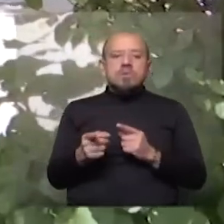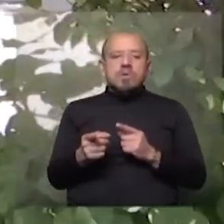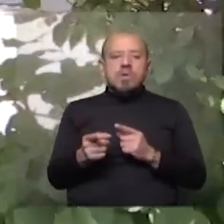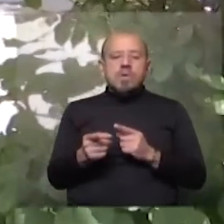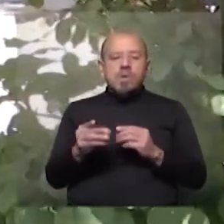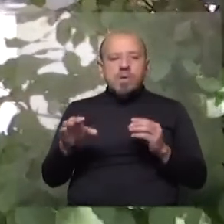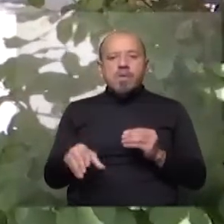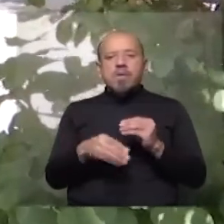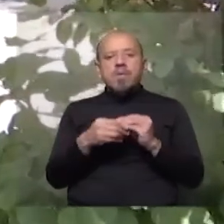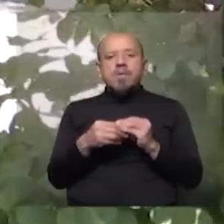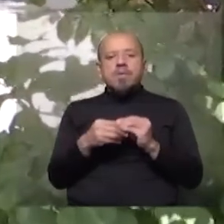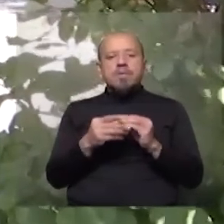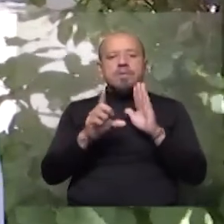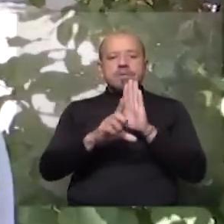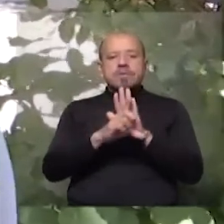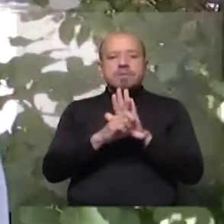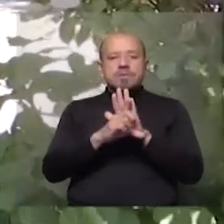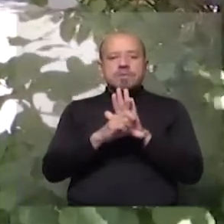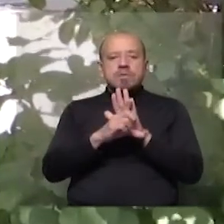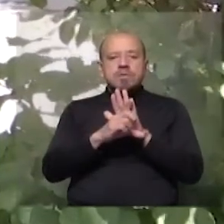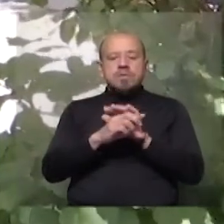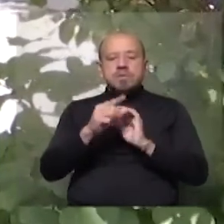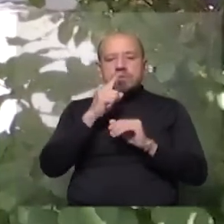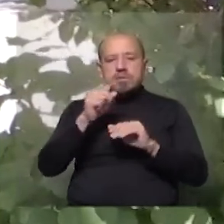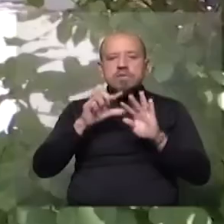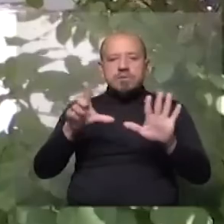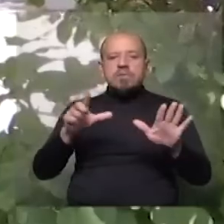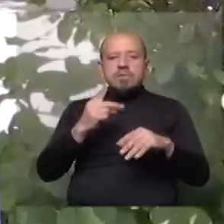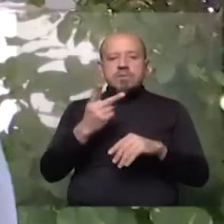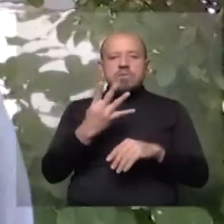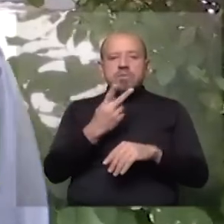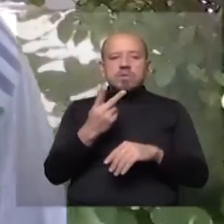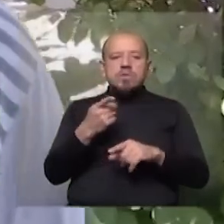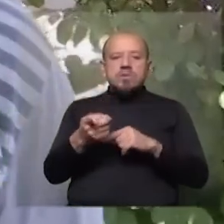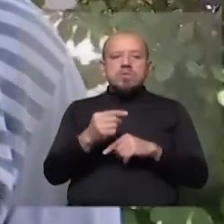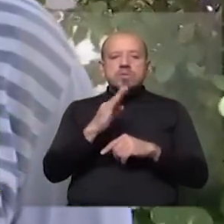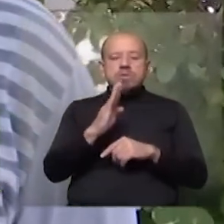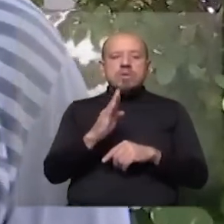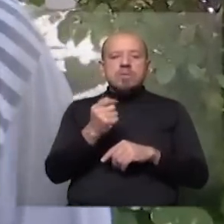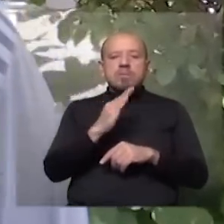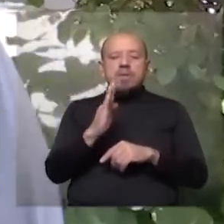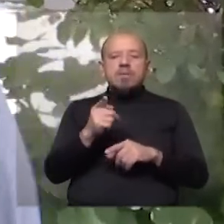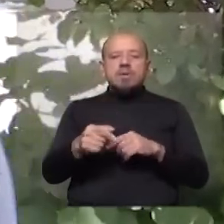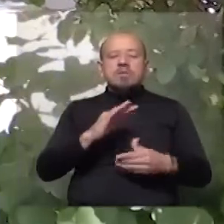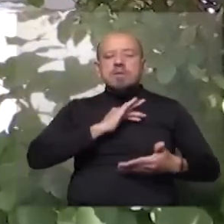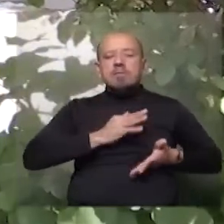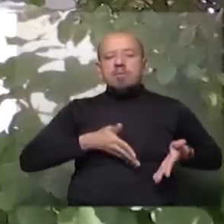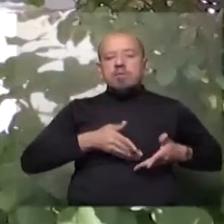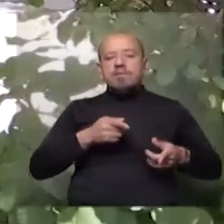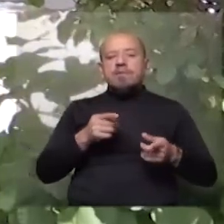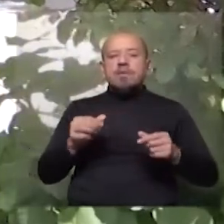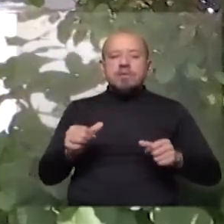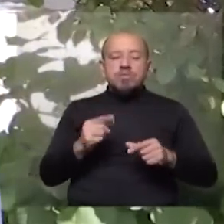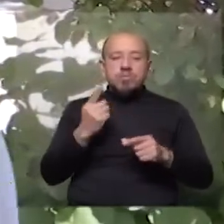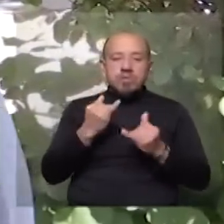agregado a la ley 17242 que respecto al pap y a la mamografía logramos un día más